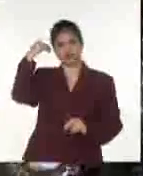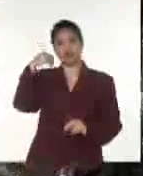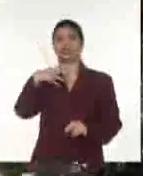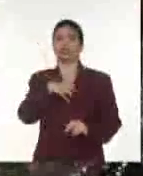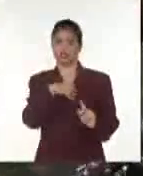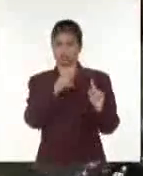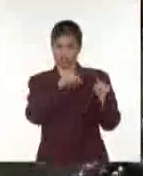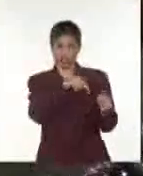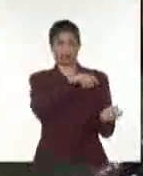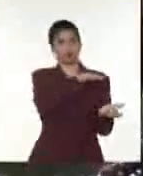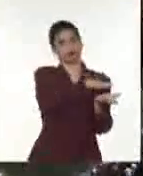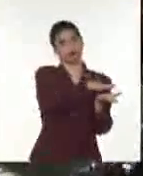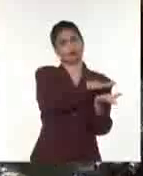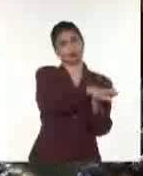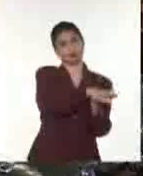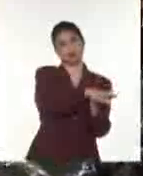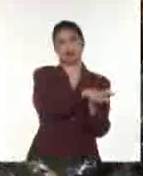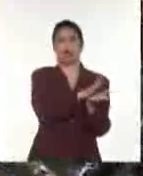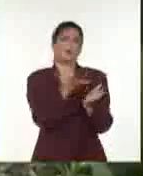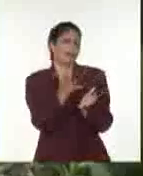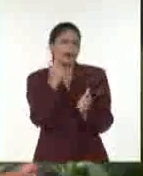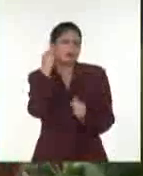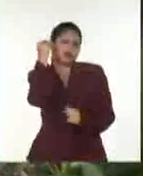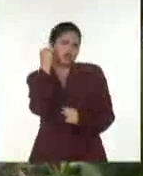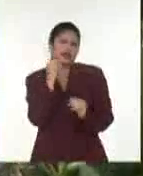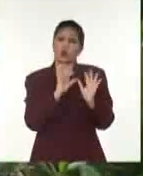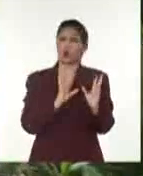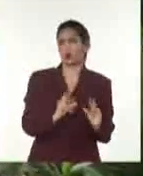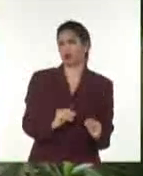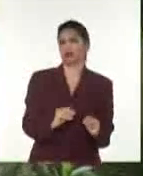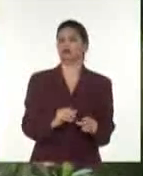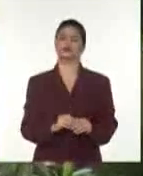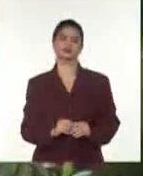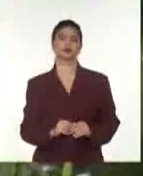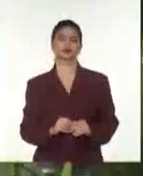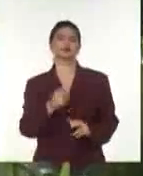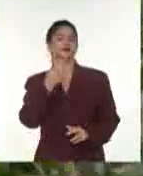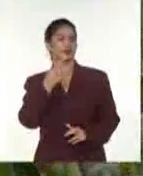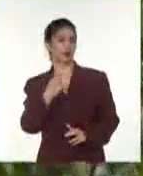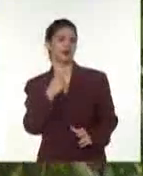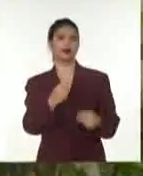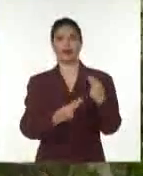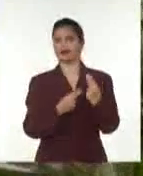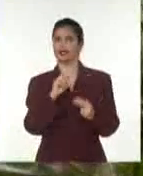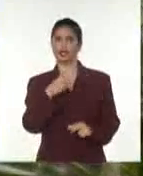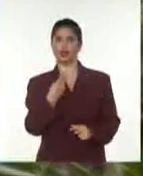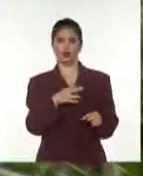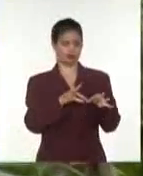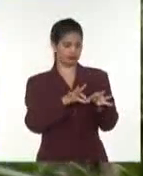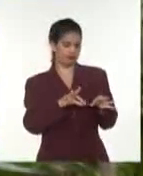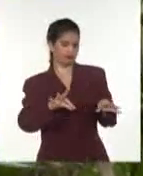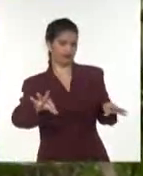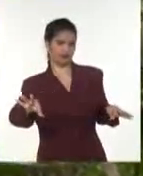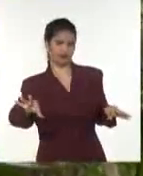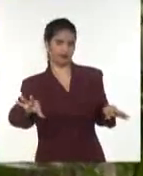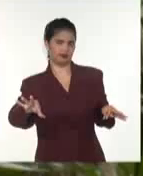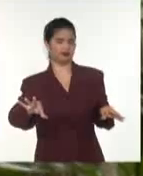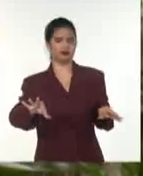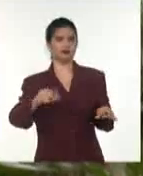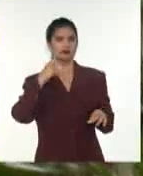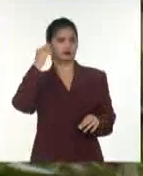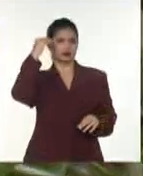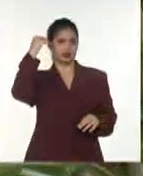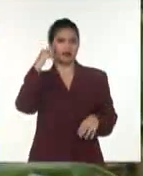de X cantidad de carbono? Usted puede hacer dos mediciones. Usted puede medir la existencia de carbono en